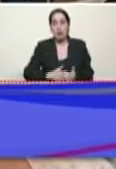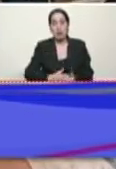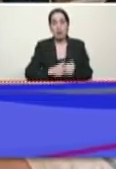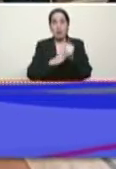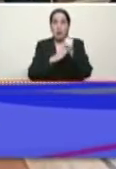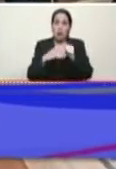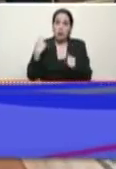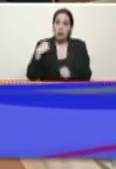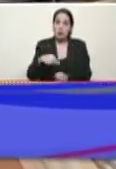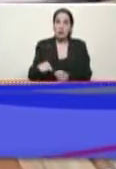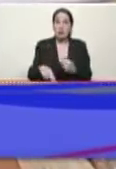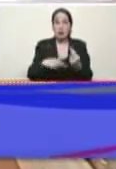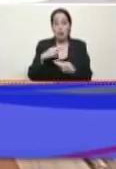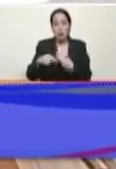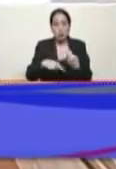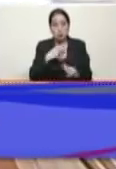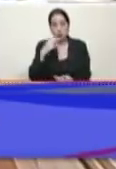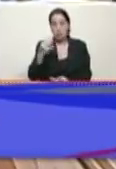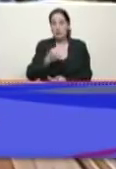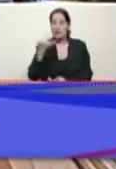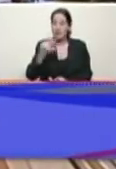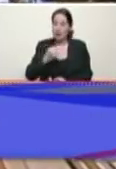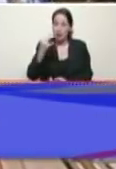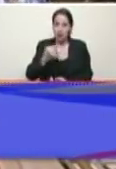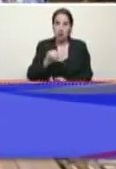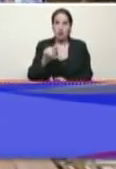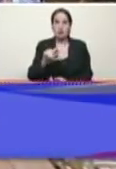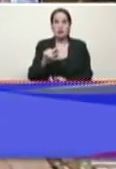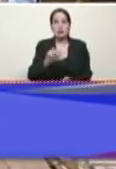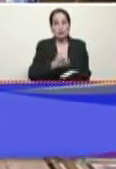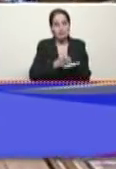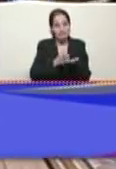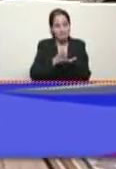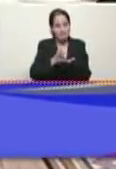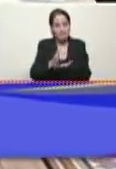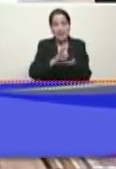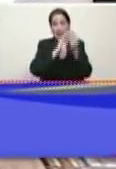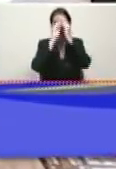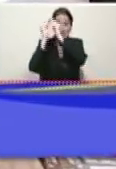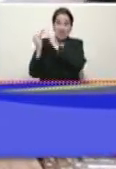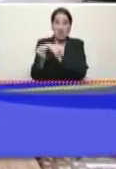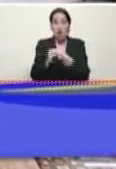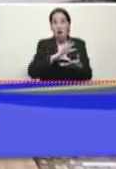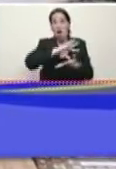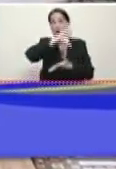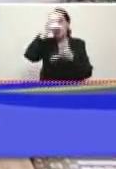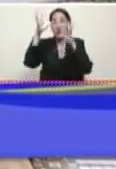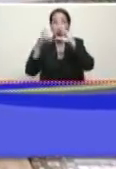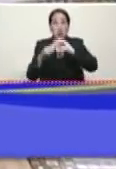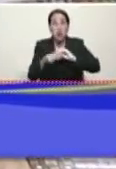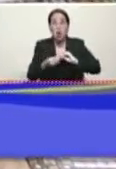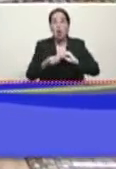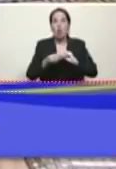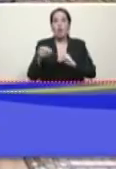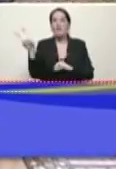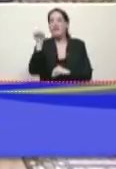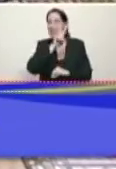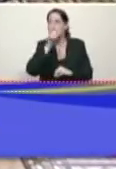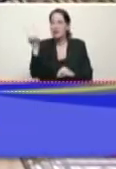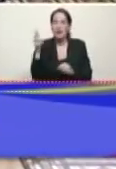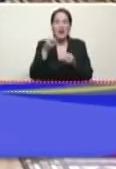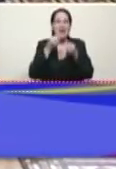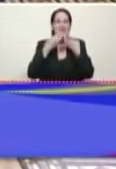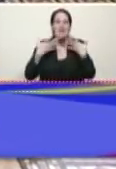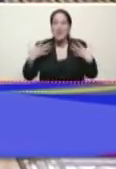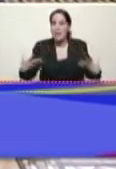la revolución bolivariana, de verdad, verdadita. Ir a poner bella toda la Venezuela, todas las ciudades, todos